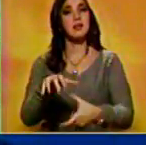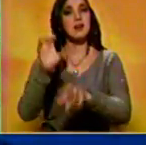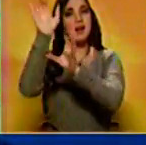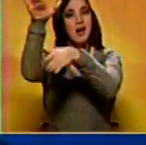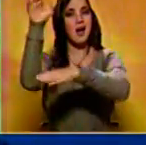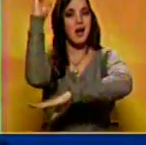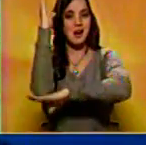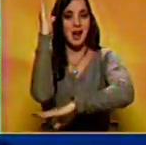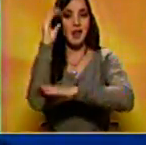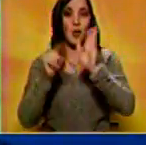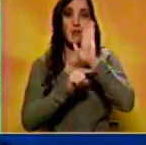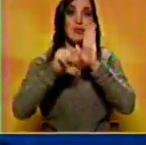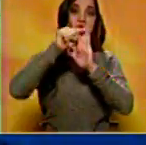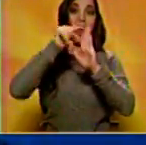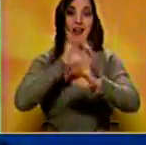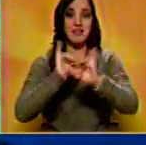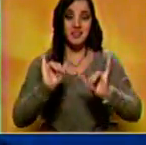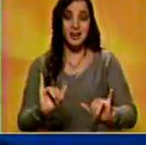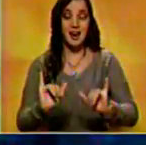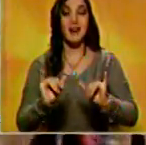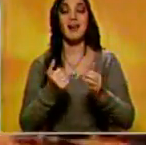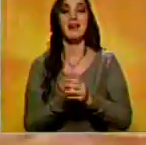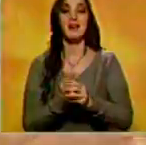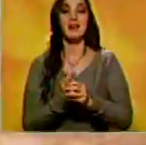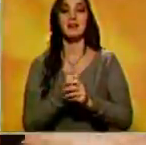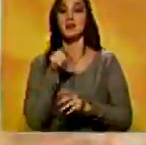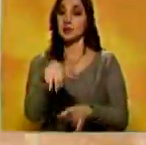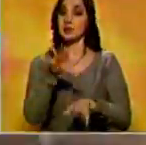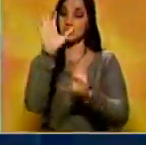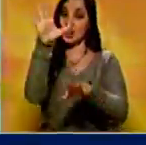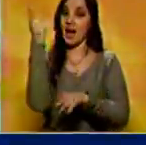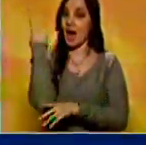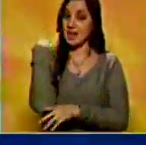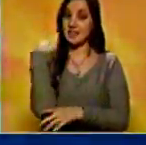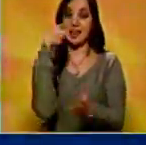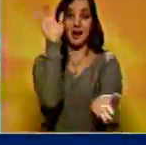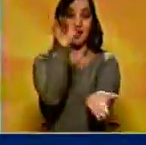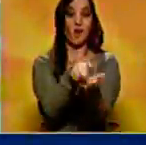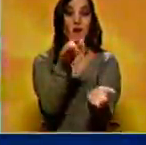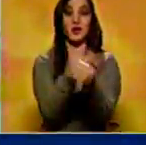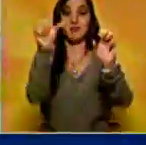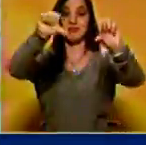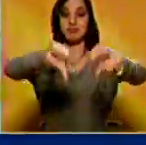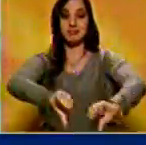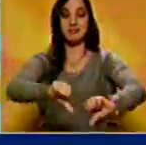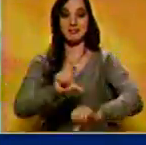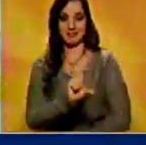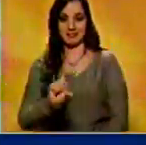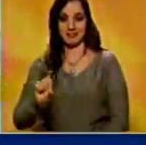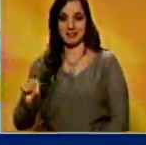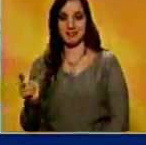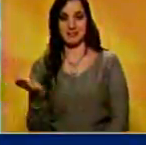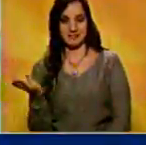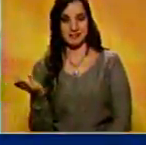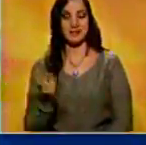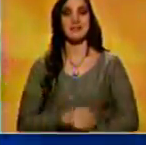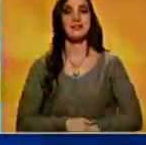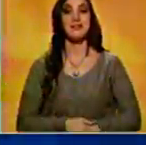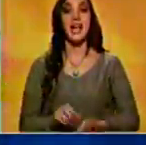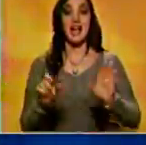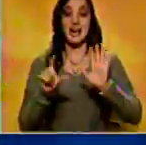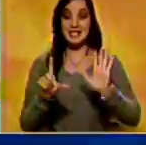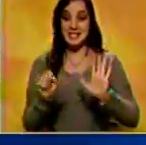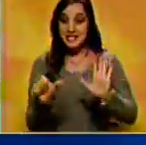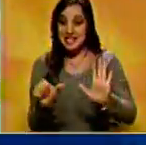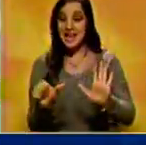Lara avanzó a la final de la Liga Profesional de Baloncesto. Esto tras vencer anoche a Cocodrilos de Caracas 95-73 en el sexto juego